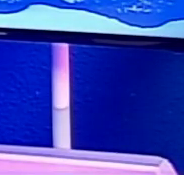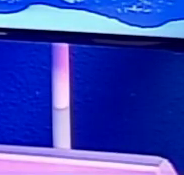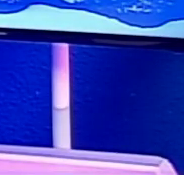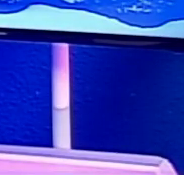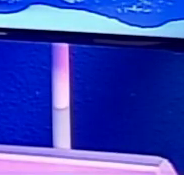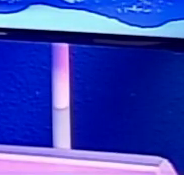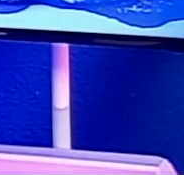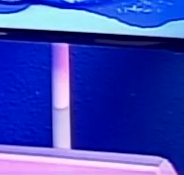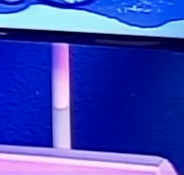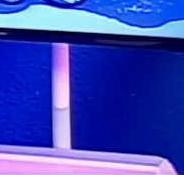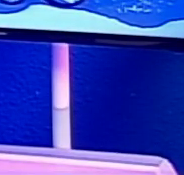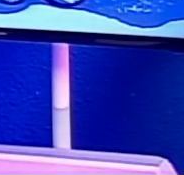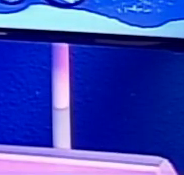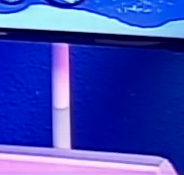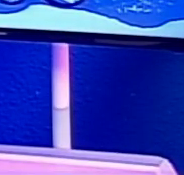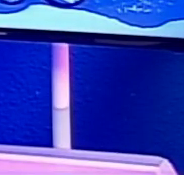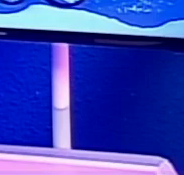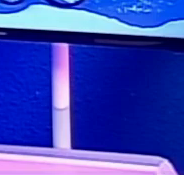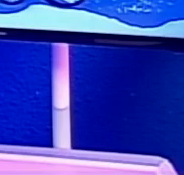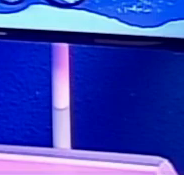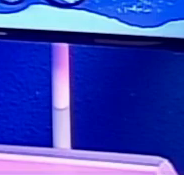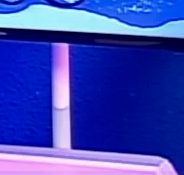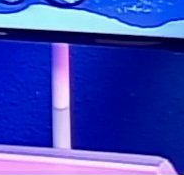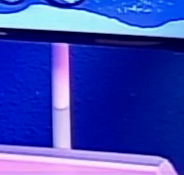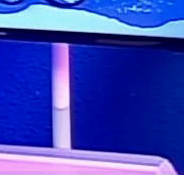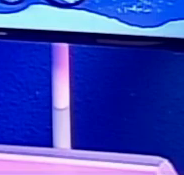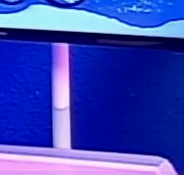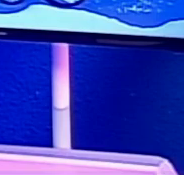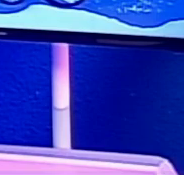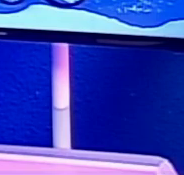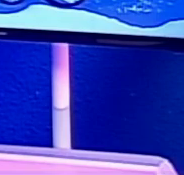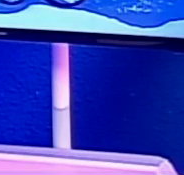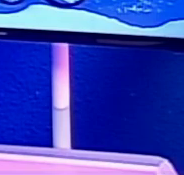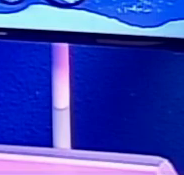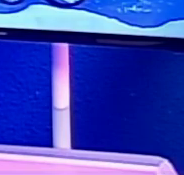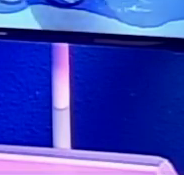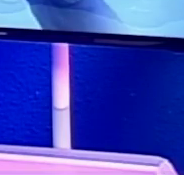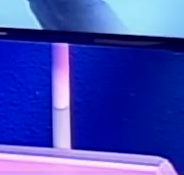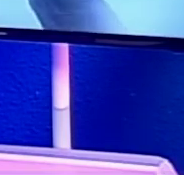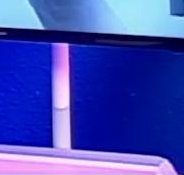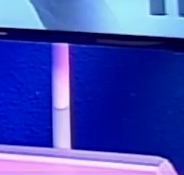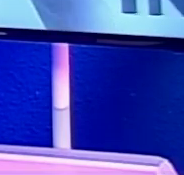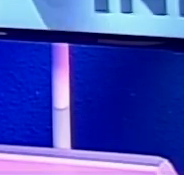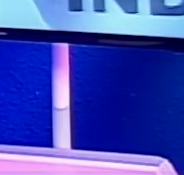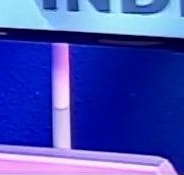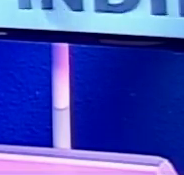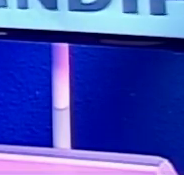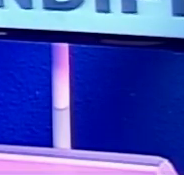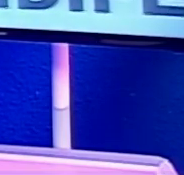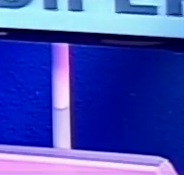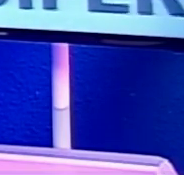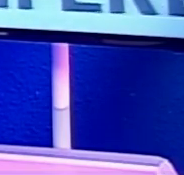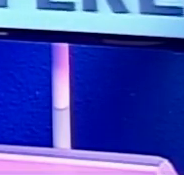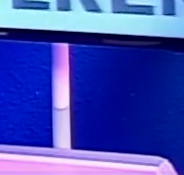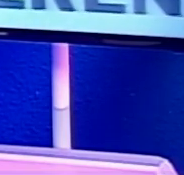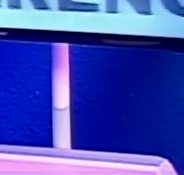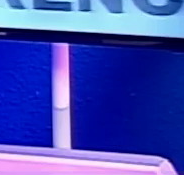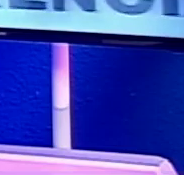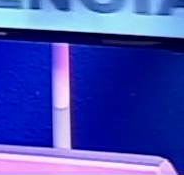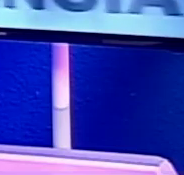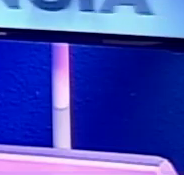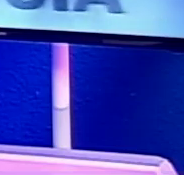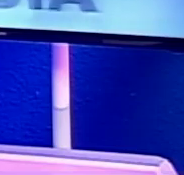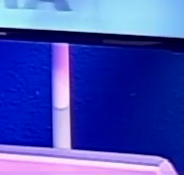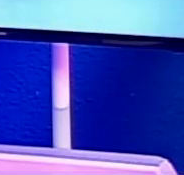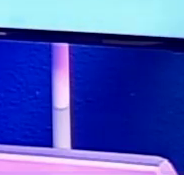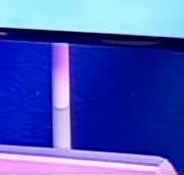Alentar a las víctimas de violencia a denunciar a tiempo es un paso para detener al agresor. Noticiero Venevisión te recuerda, con violencia